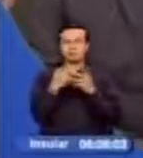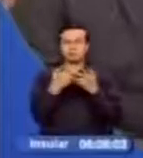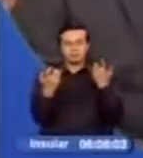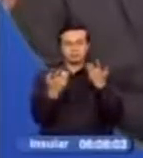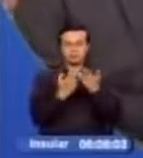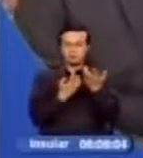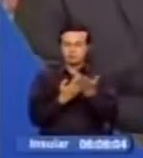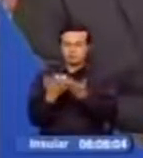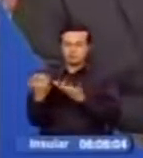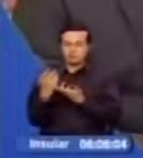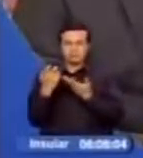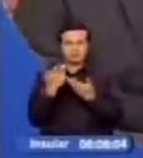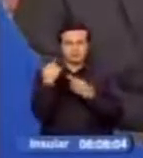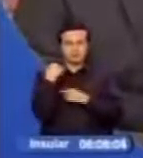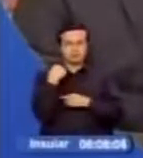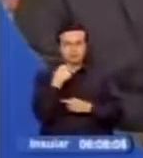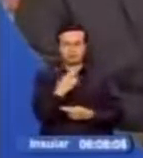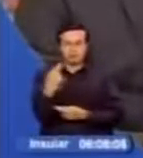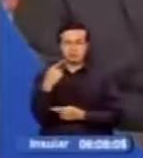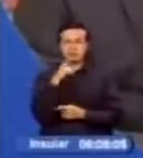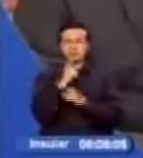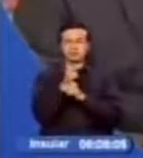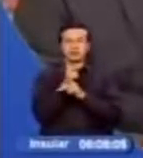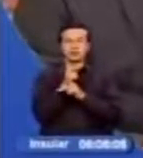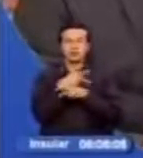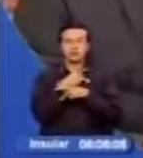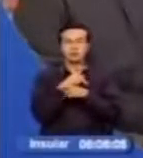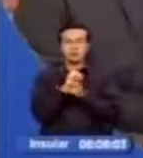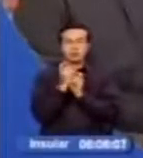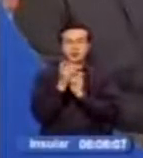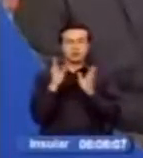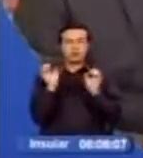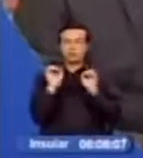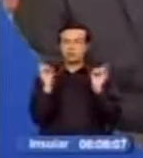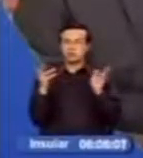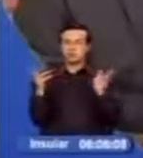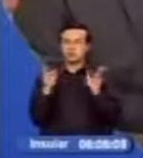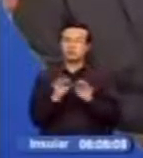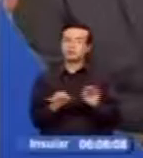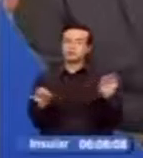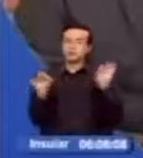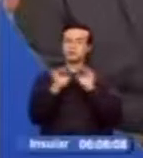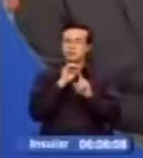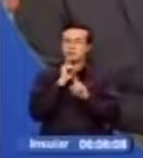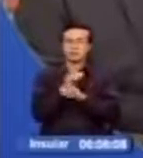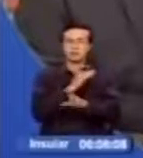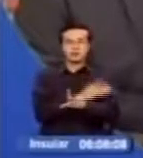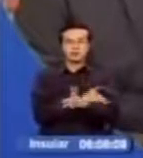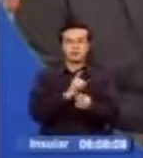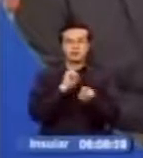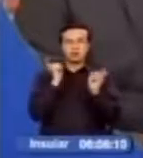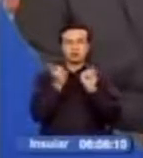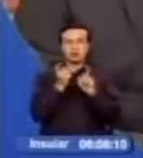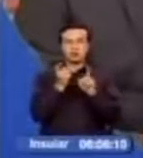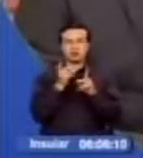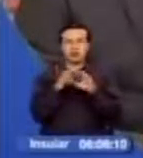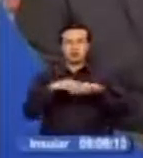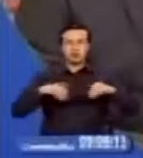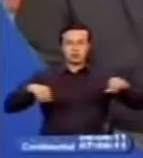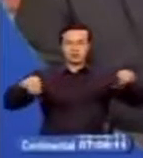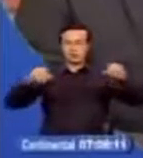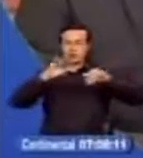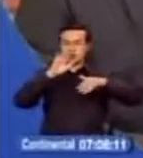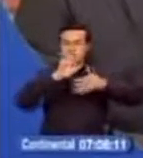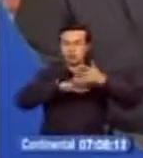desconcentrarse. Aquí no hay cambio de la matriz productiva si no tenemos antes un cambio de la matriz